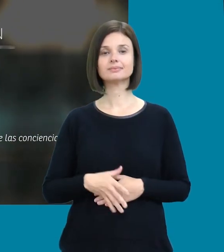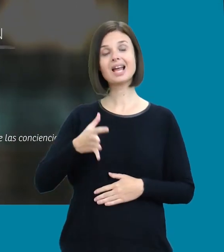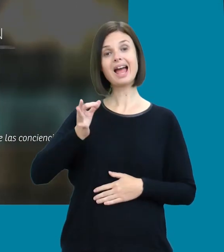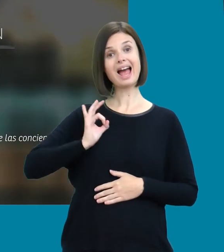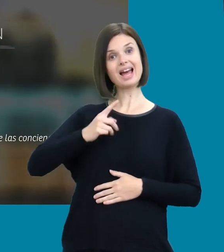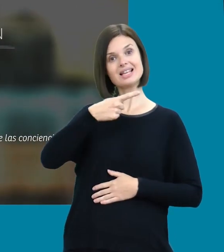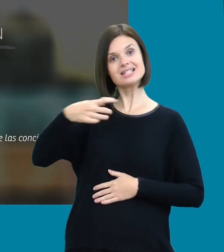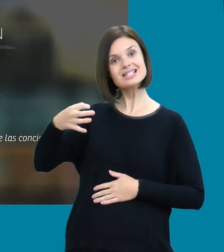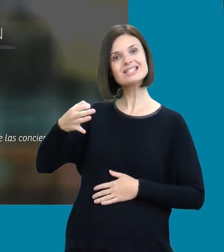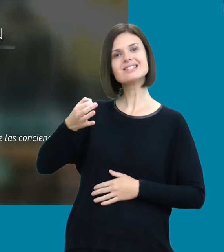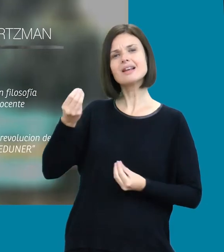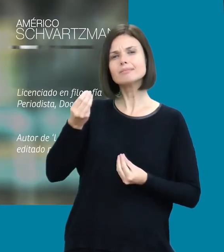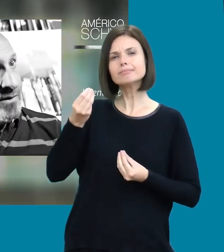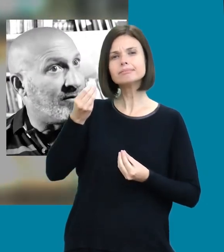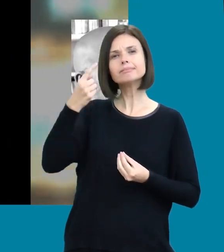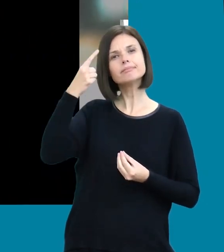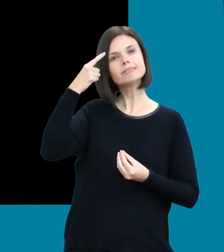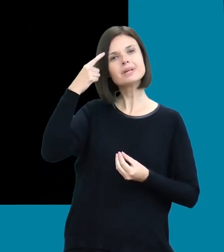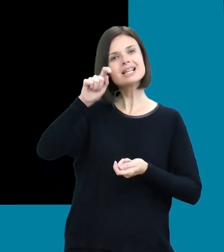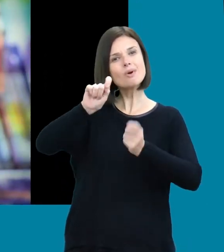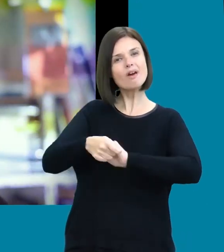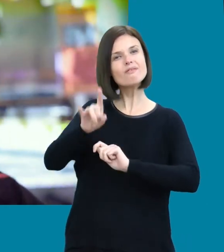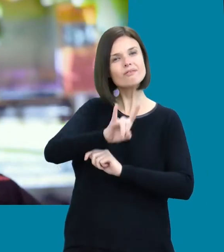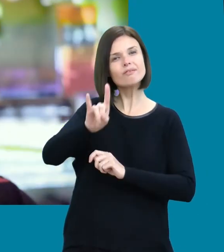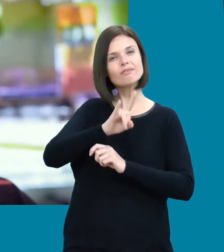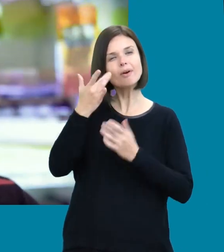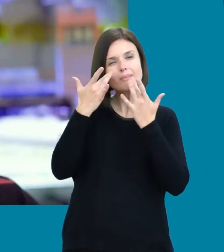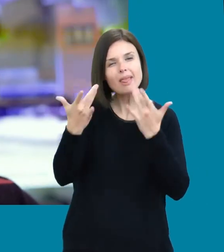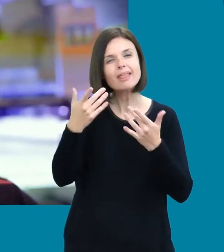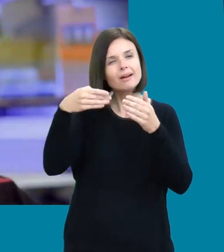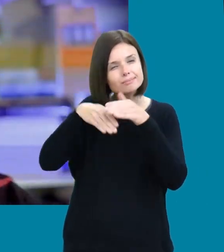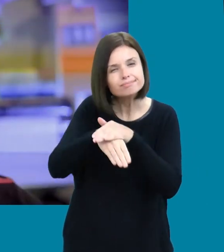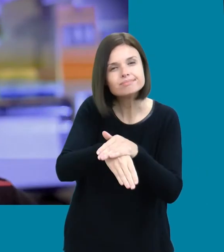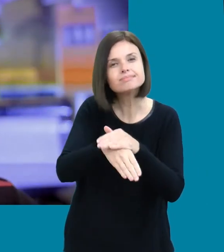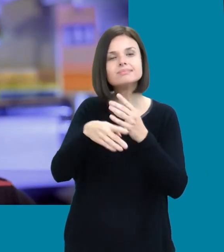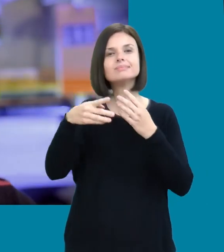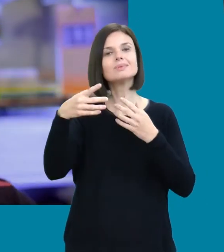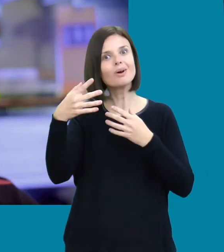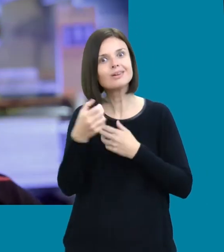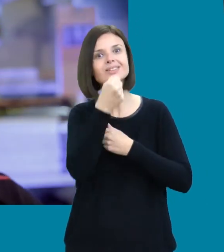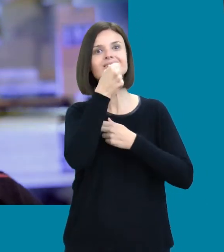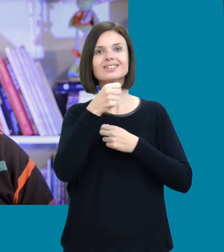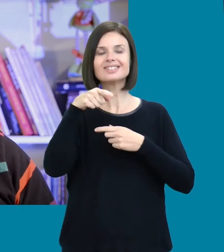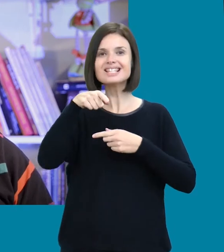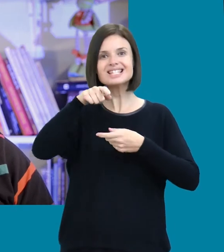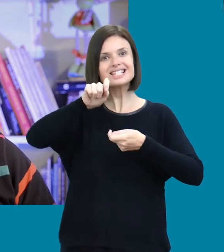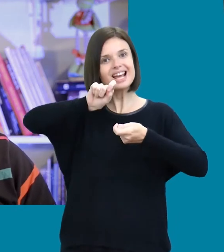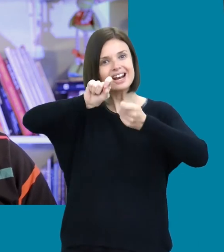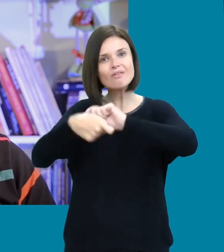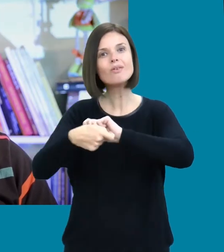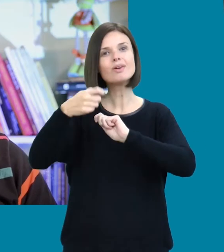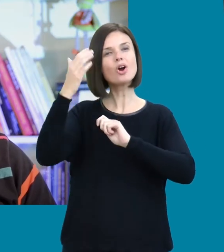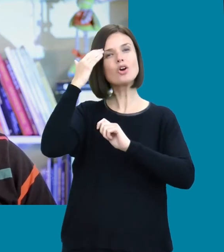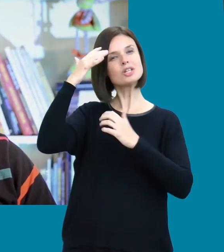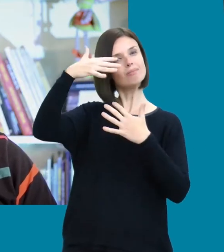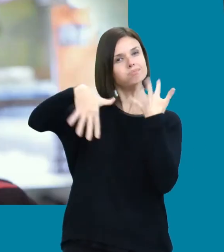A 100 años, ¿qué es lo que vamos a buscar cuando revisamos, cuando volvemos a bucear en la reforma? Vamos a buscar eso, esa transformación, esa